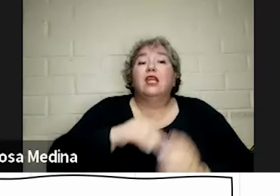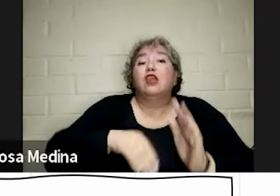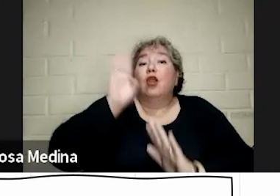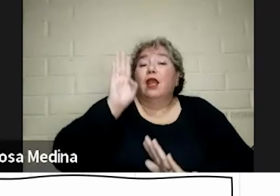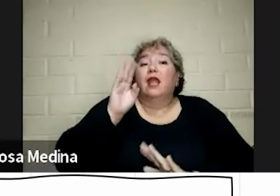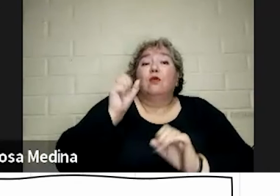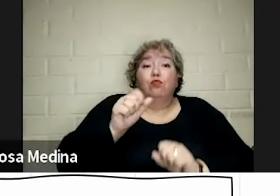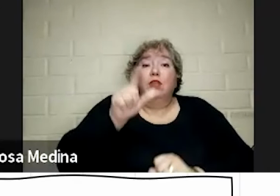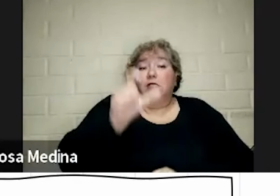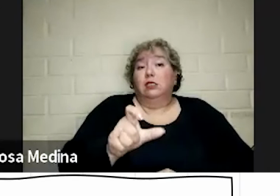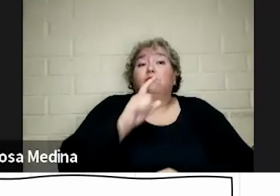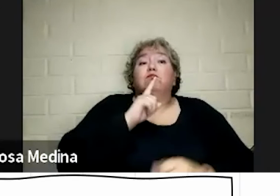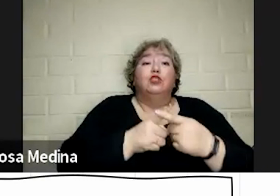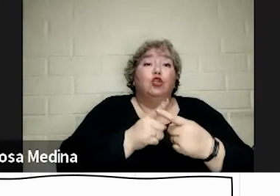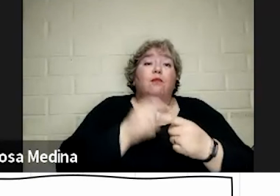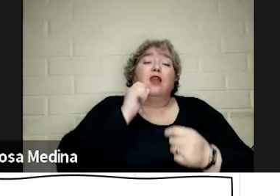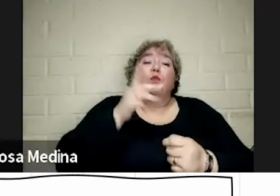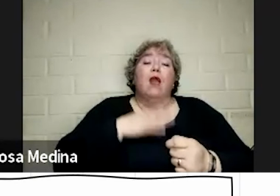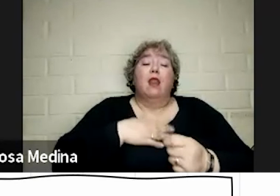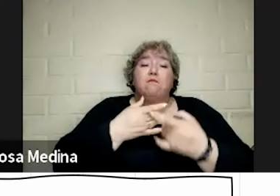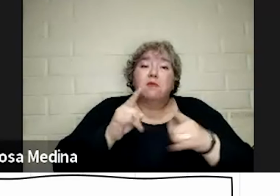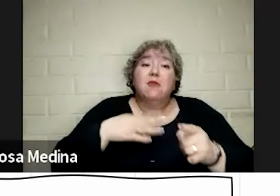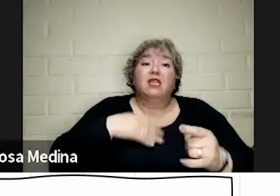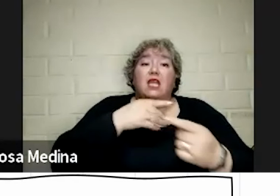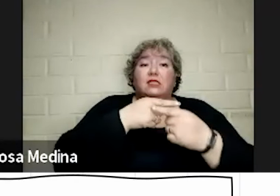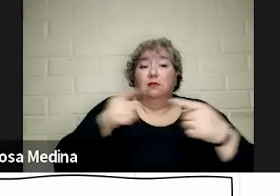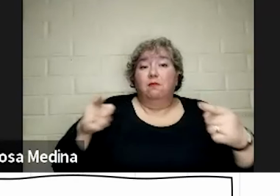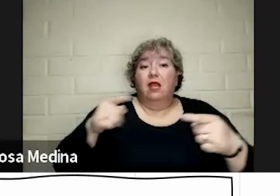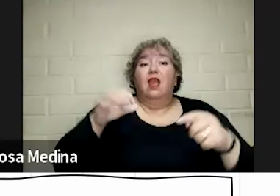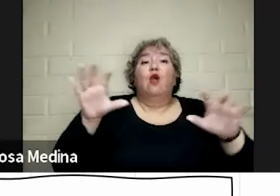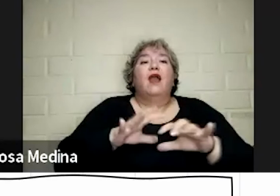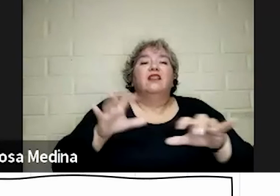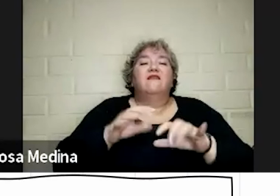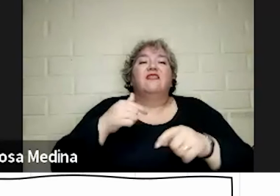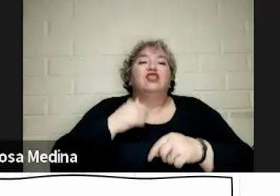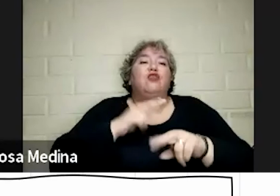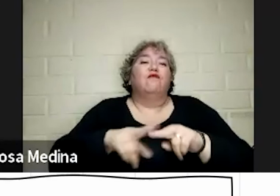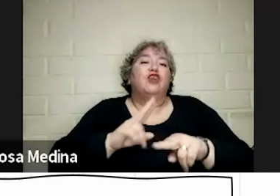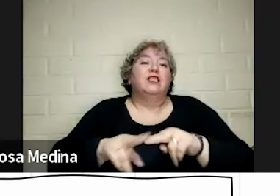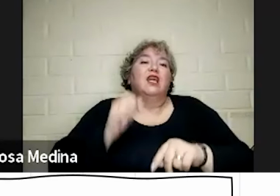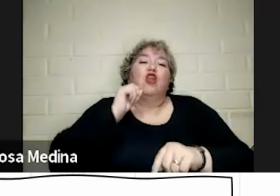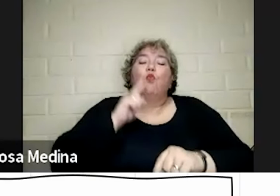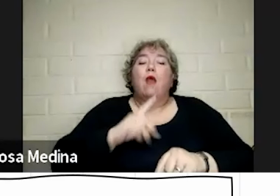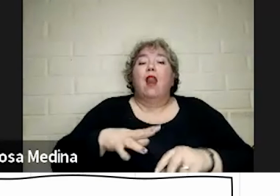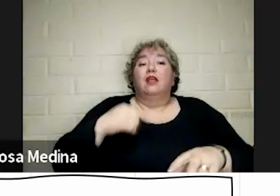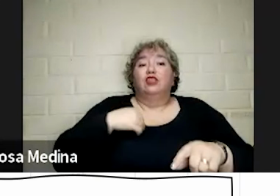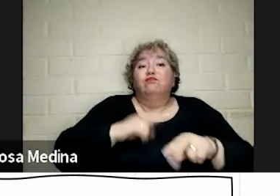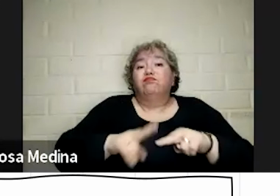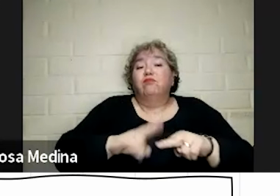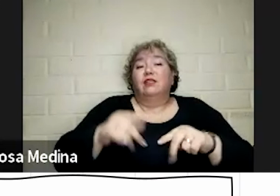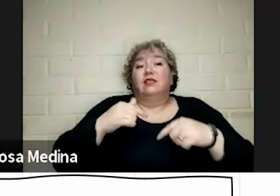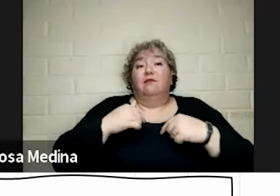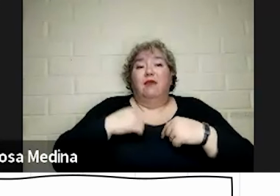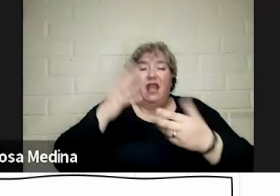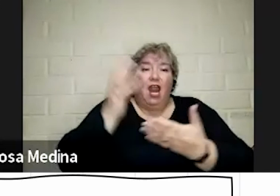esto: nombre, cuál es mi meta de la semana y qué actividad de aprendizaje voy a hacer y qué acciones voy a hacer o voy a ejercer para lograr